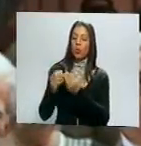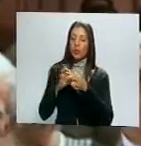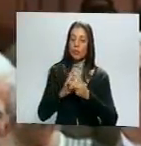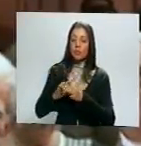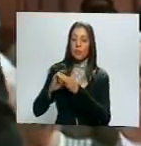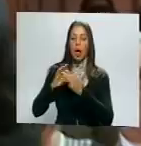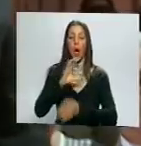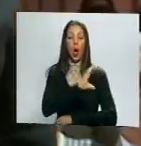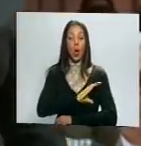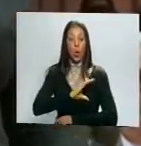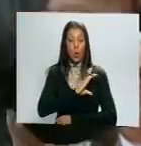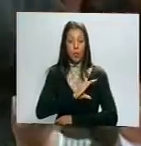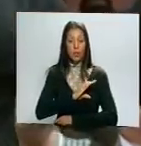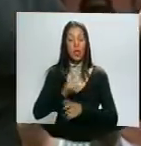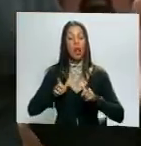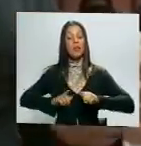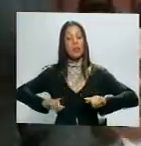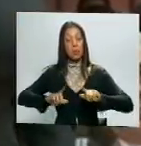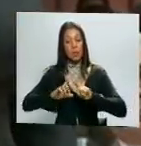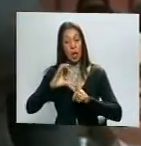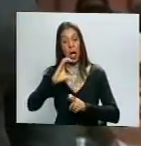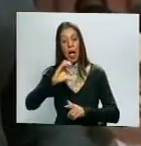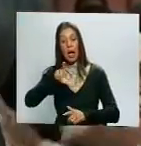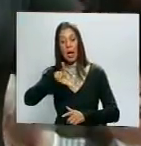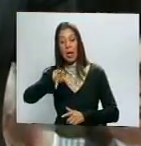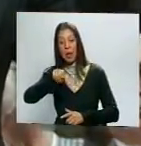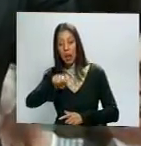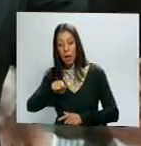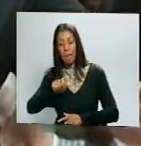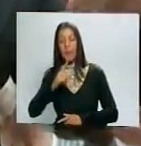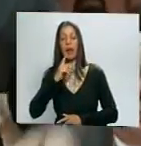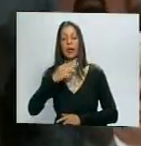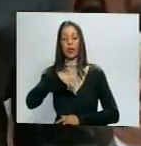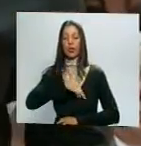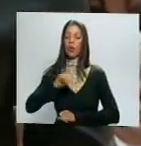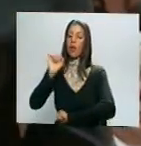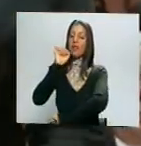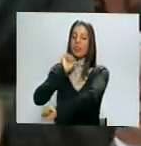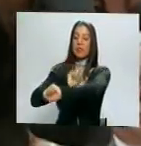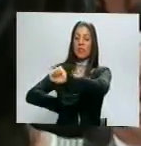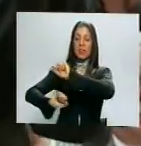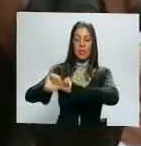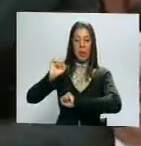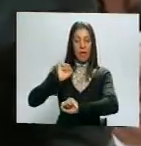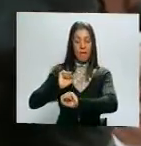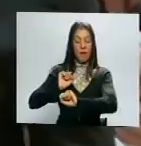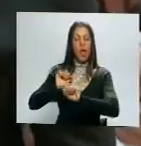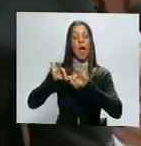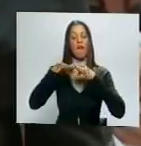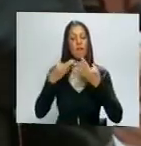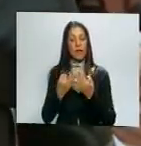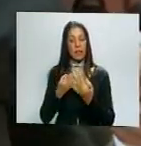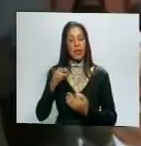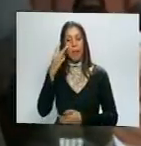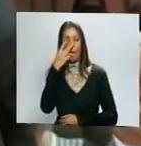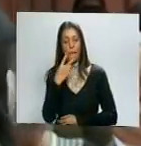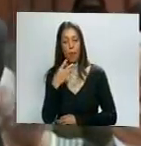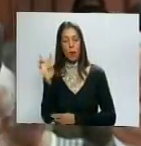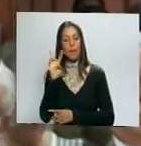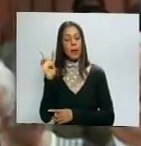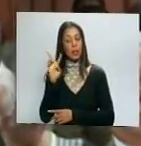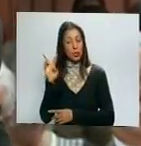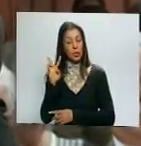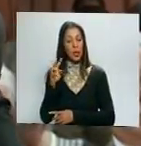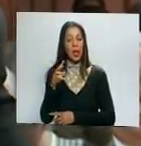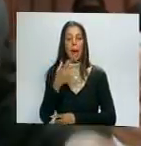comités locales de abastecimiento y producción CLA, también a defender a las familias venezolanas. El